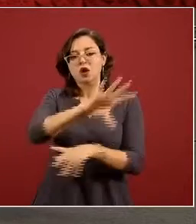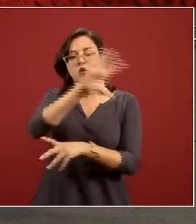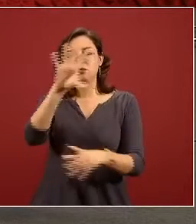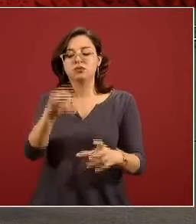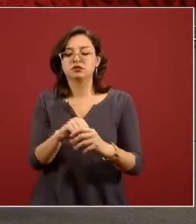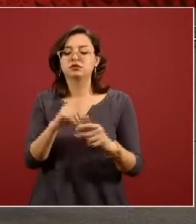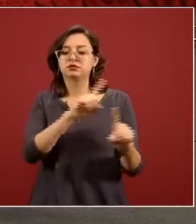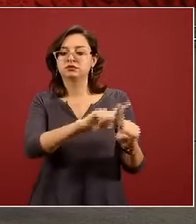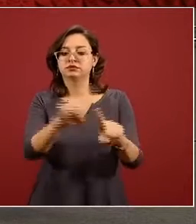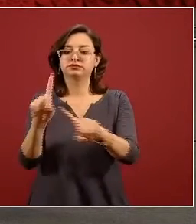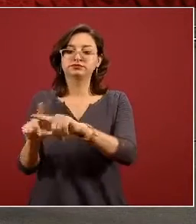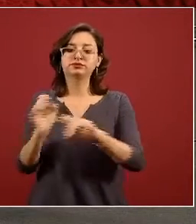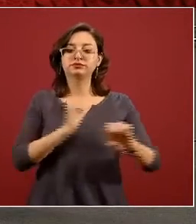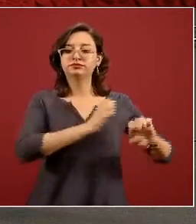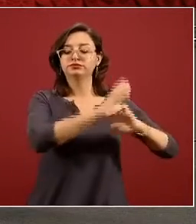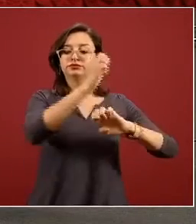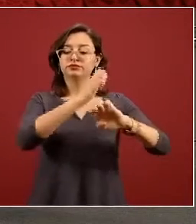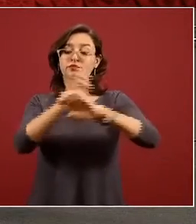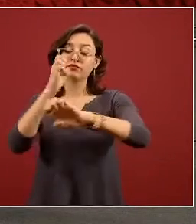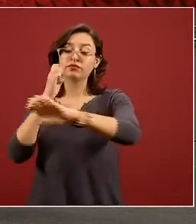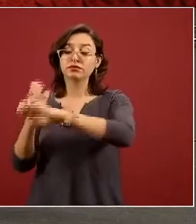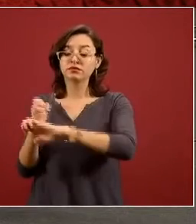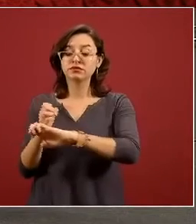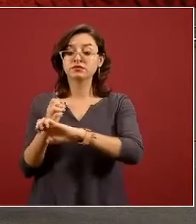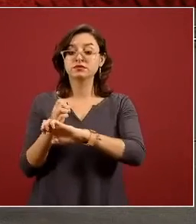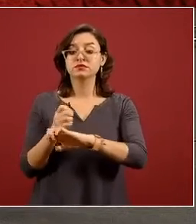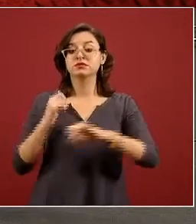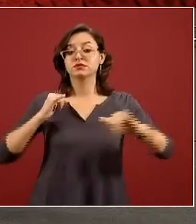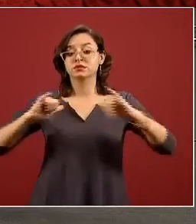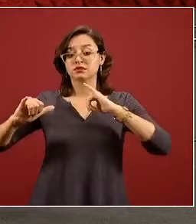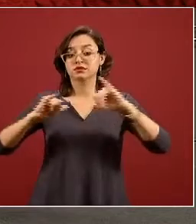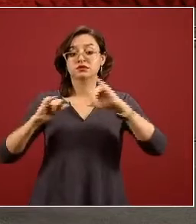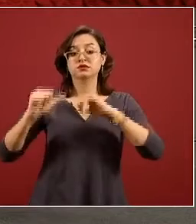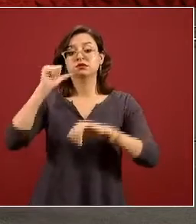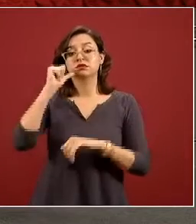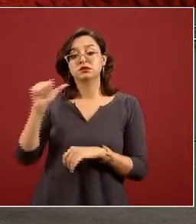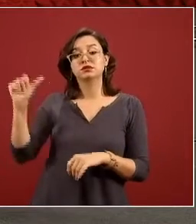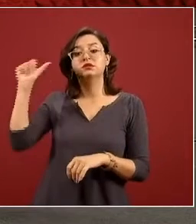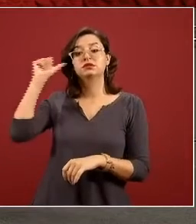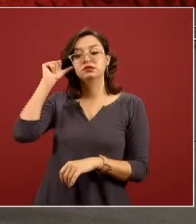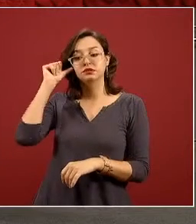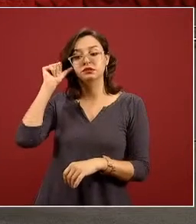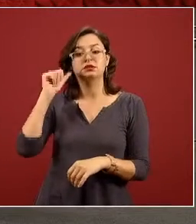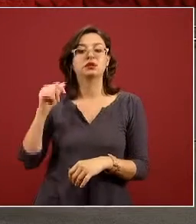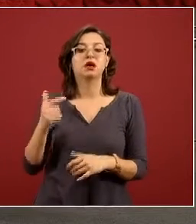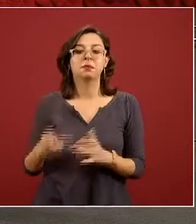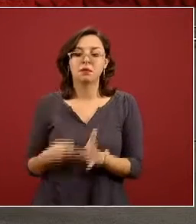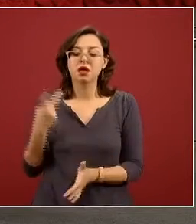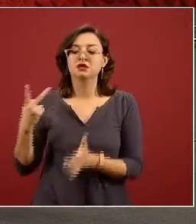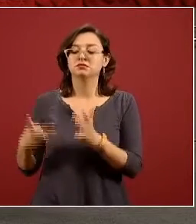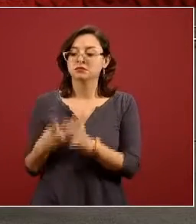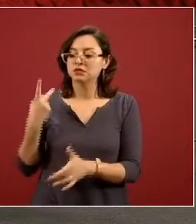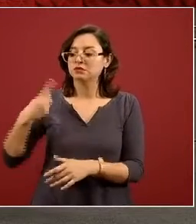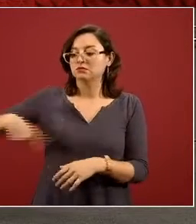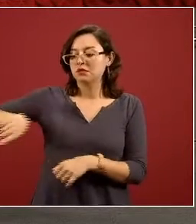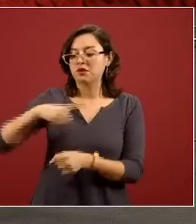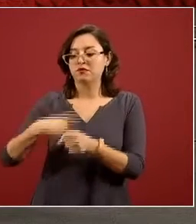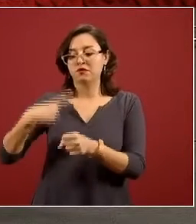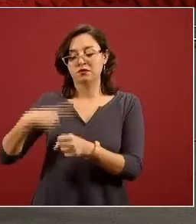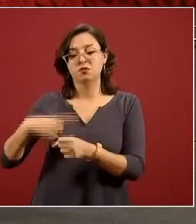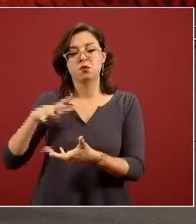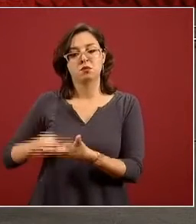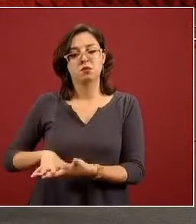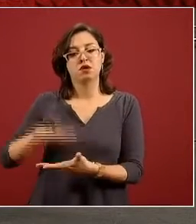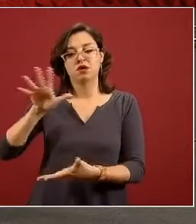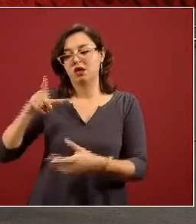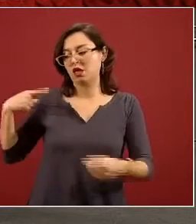entidades federativas que, de acuerdo al mapa del día de ayer, tenían la mayor tasa de incidencia acumulada en los últimos